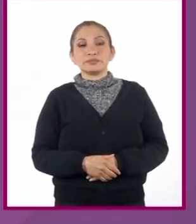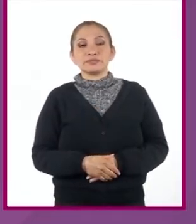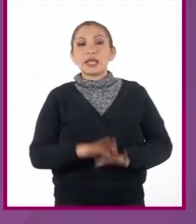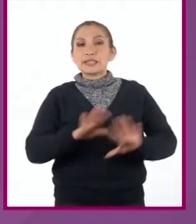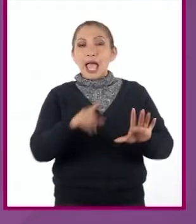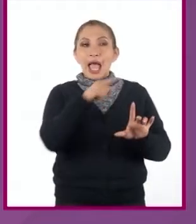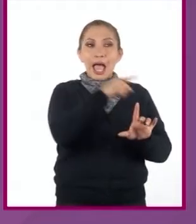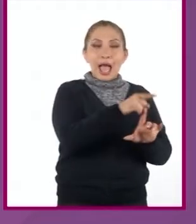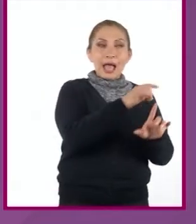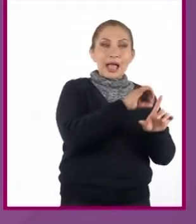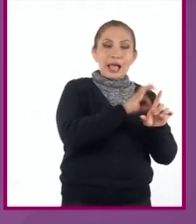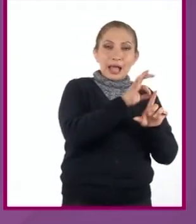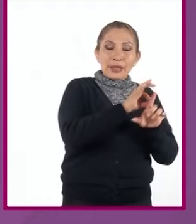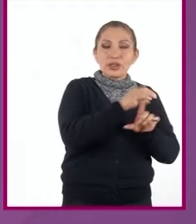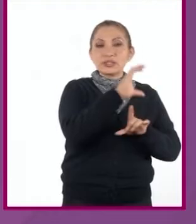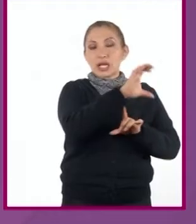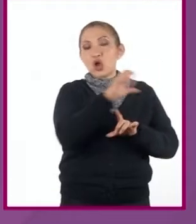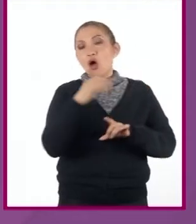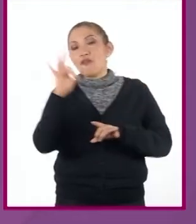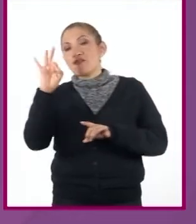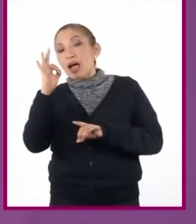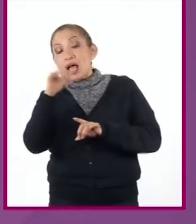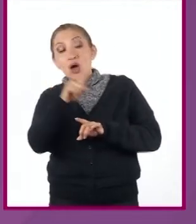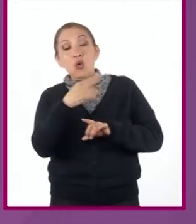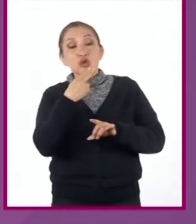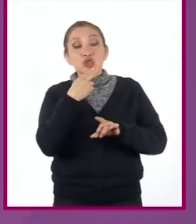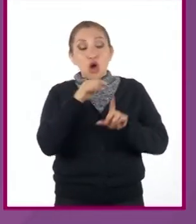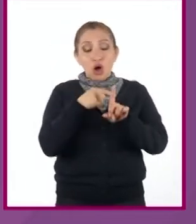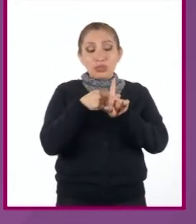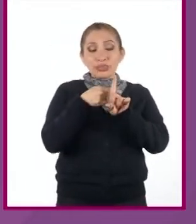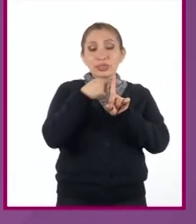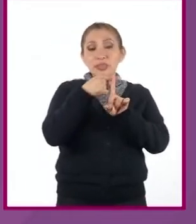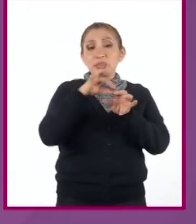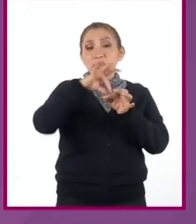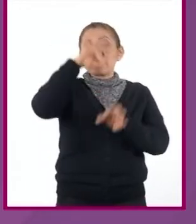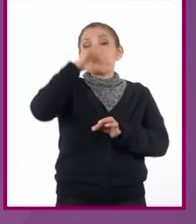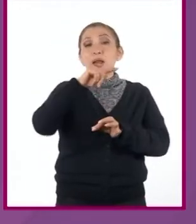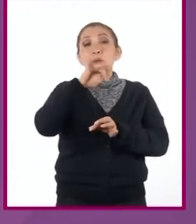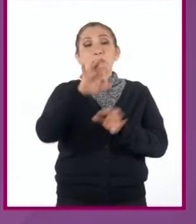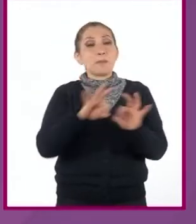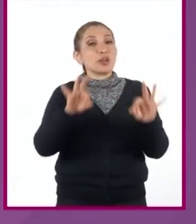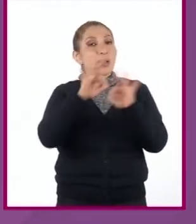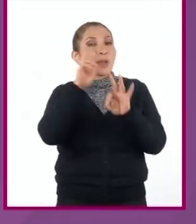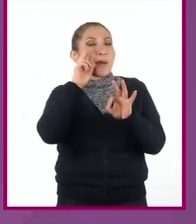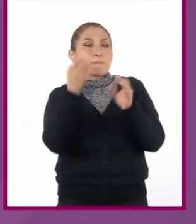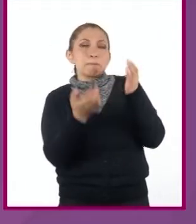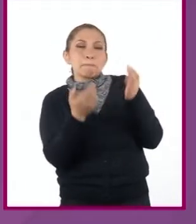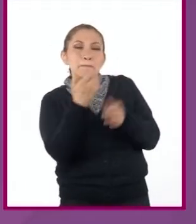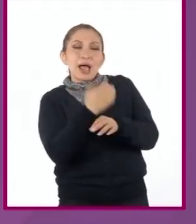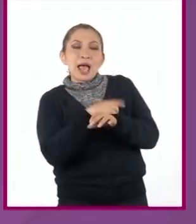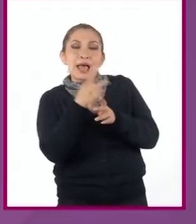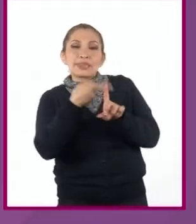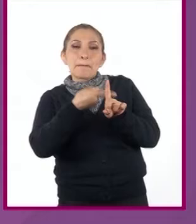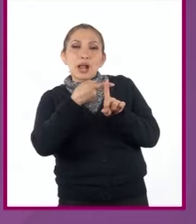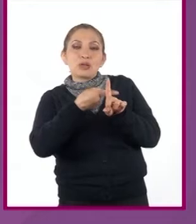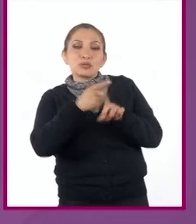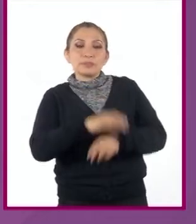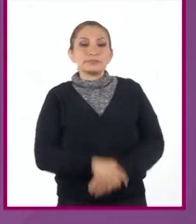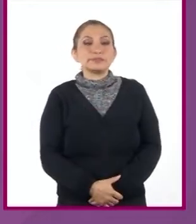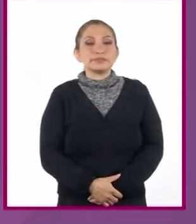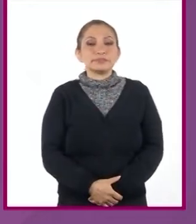Ya sea en grados Celsius o Fahrenheit, el uso del termómetro es importante para medir con precisión la temperatura.